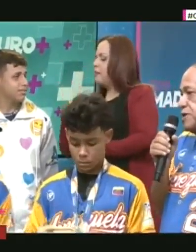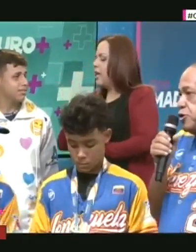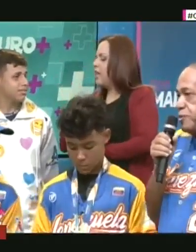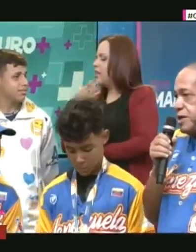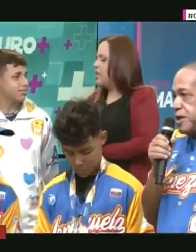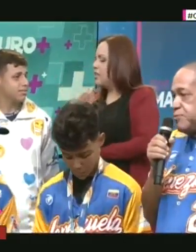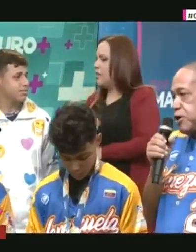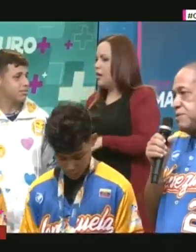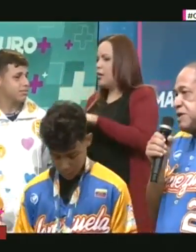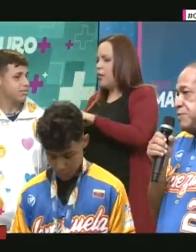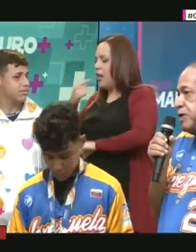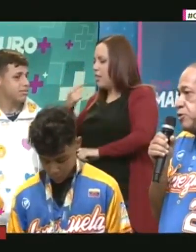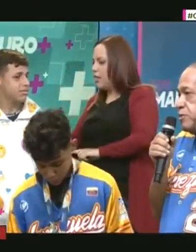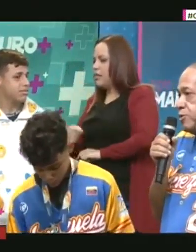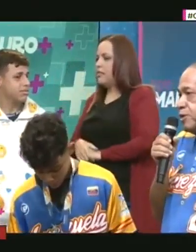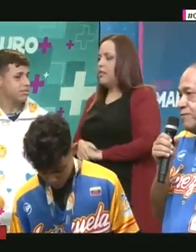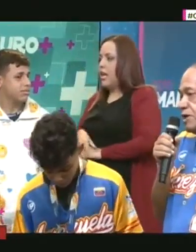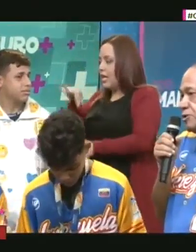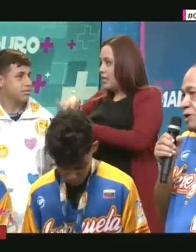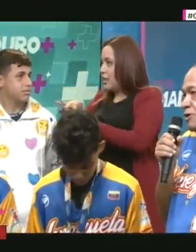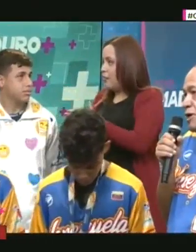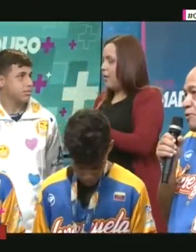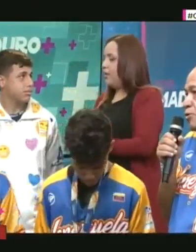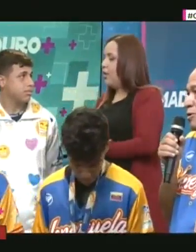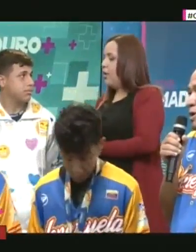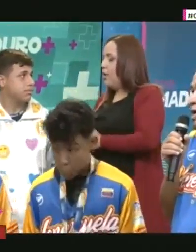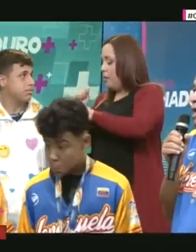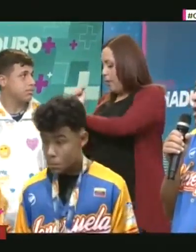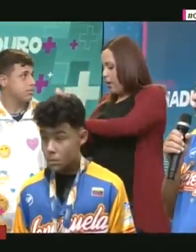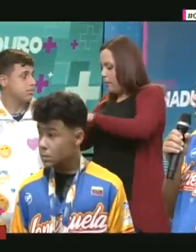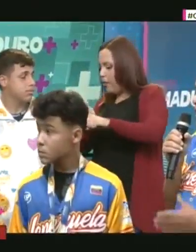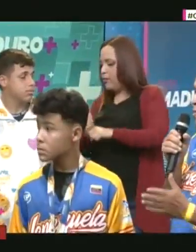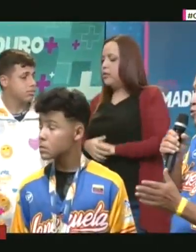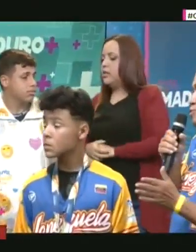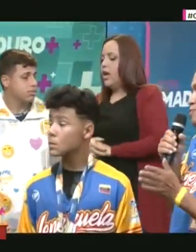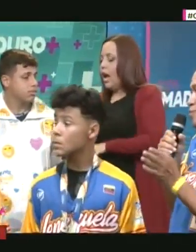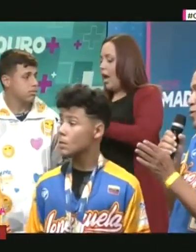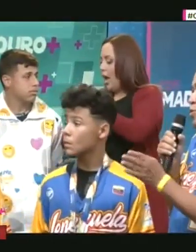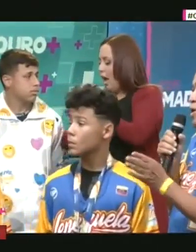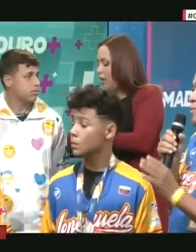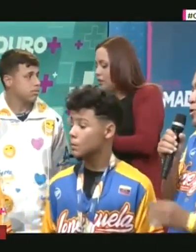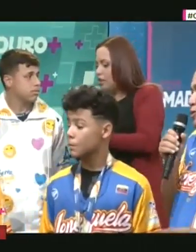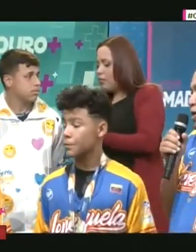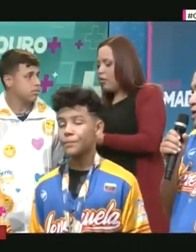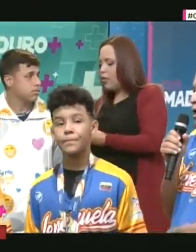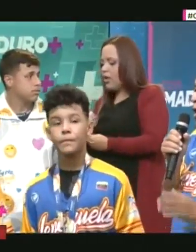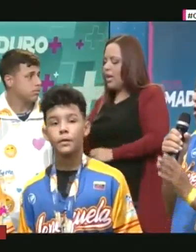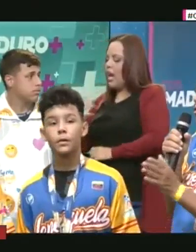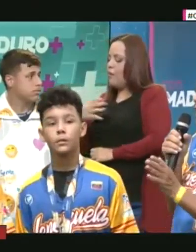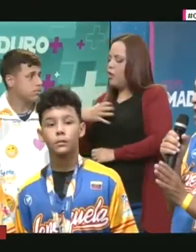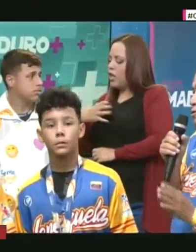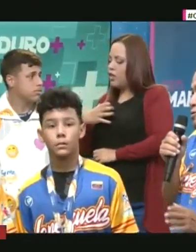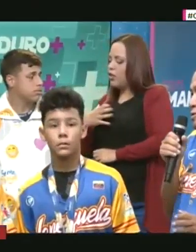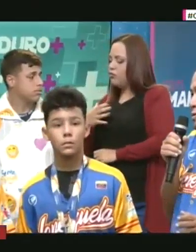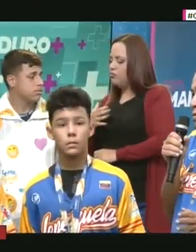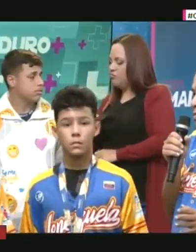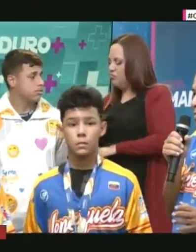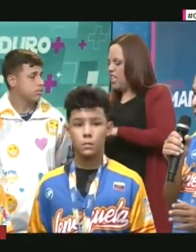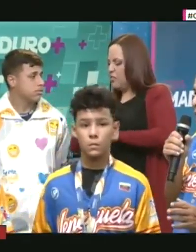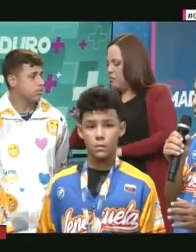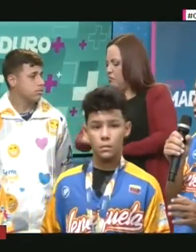como lo dije anteriormente en el programa Sembrando Béisbol por la Federación Venezolana de Béisbol, hacemos un campeonato categoría 11